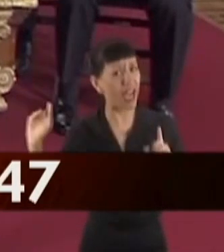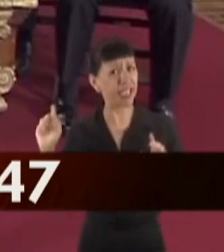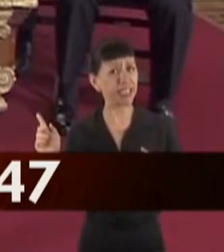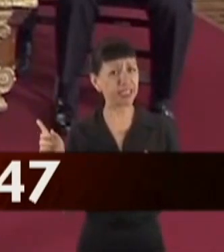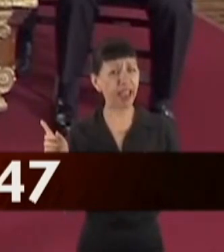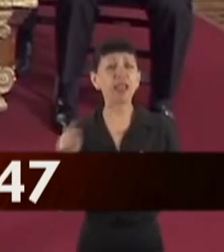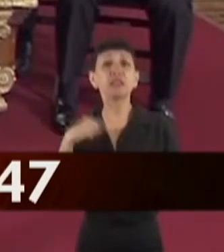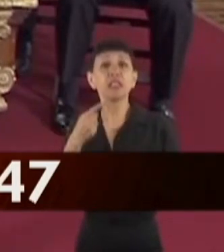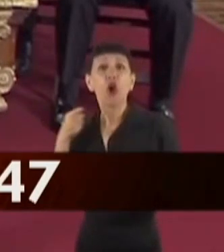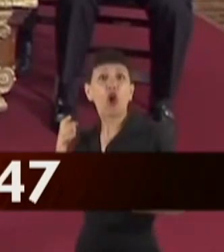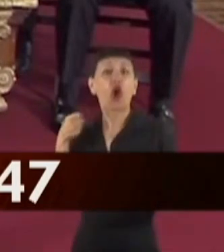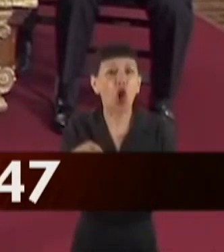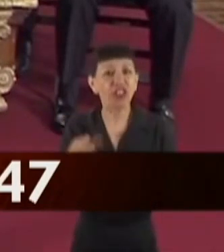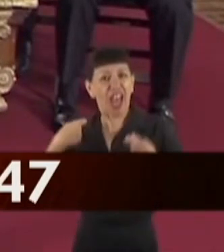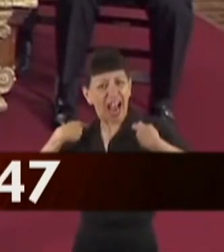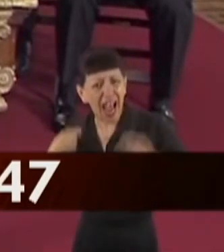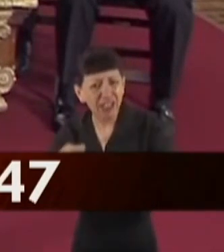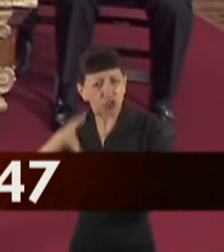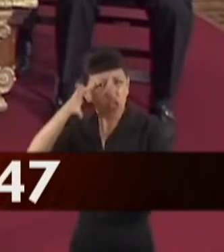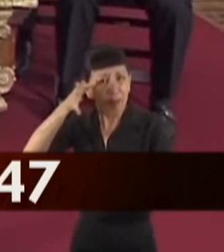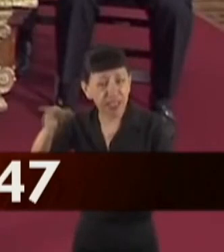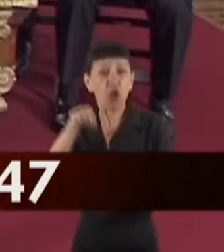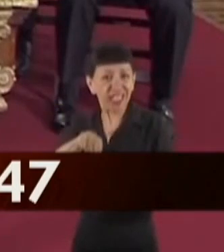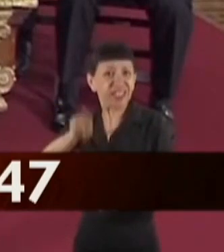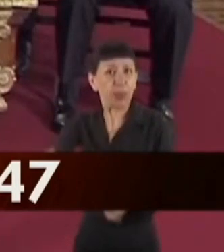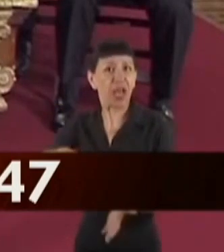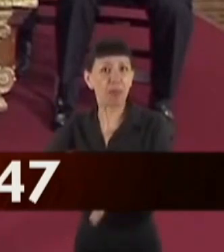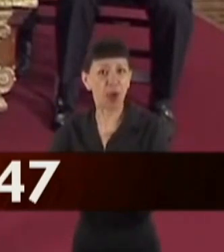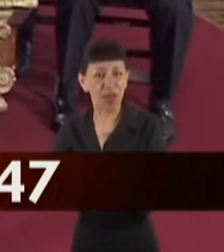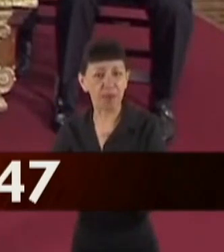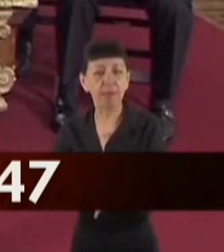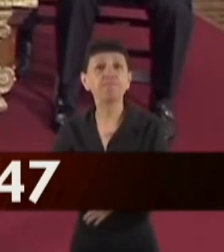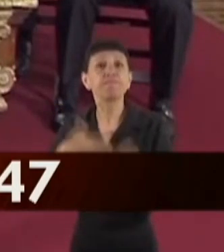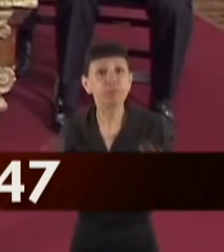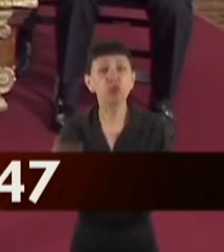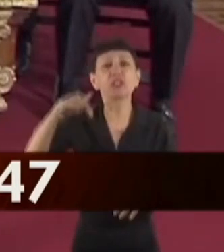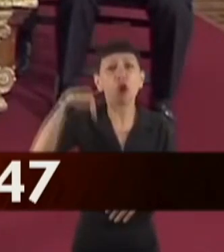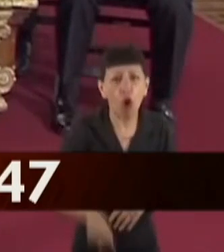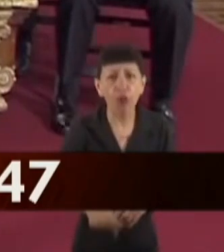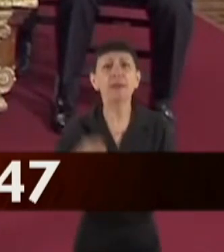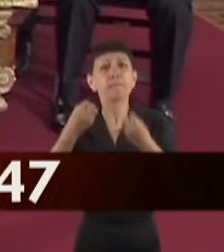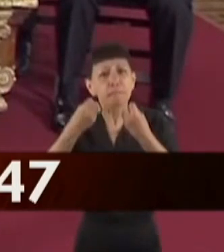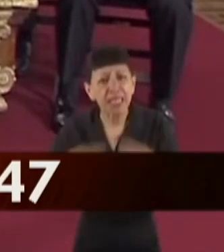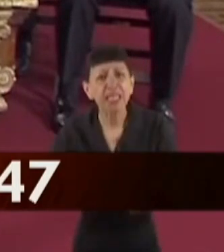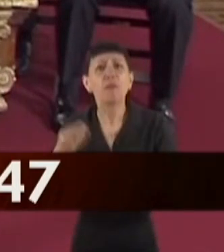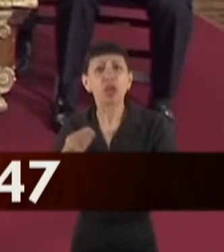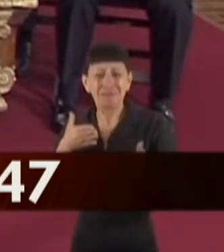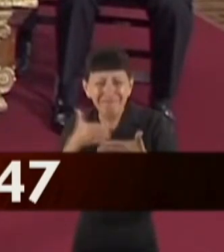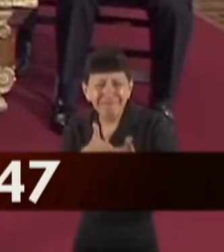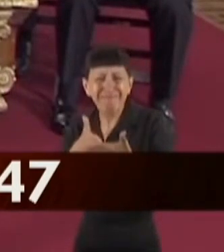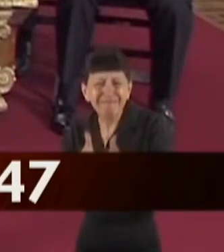sumamente necesario blanquear la situación, y en algún momento tenés que